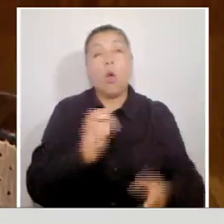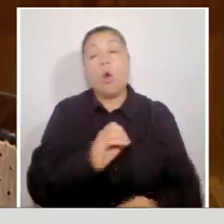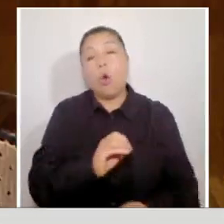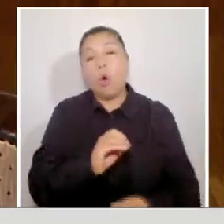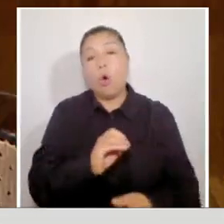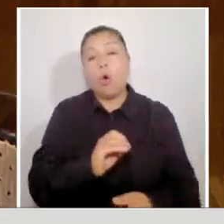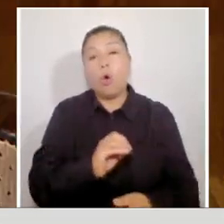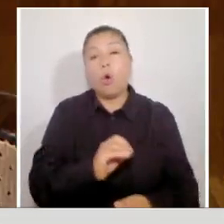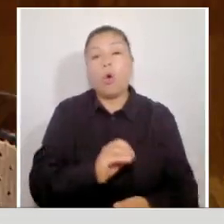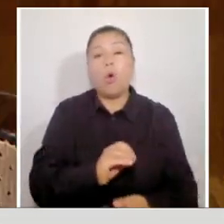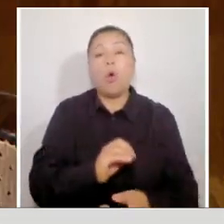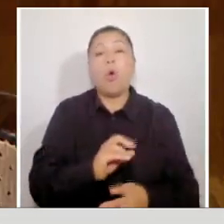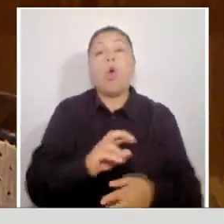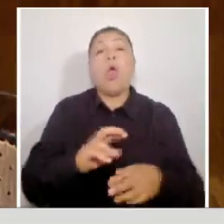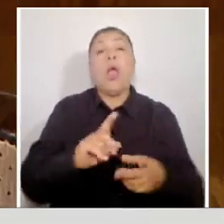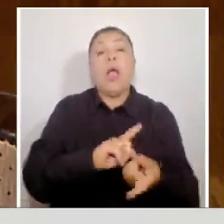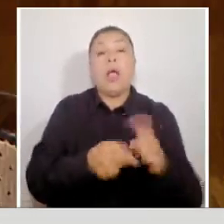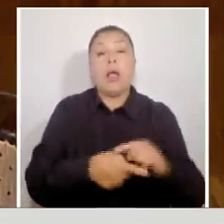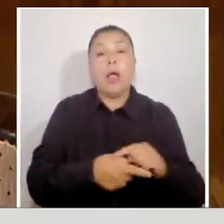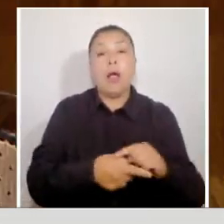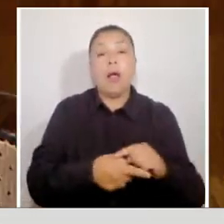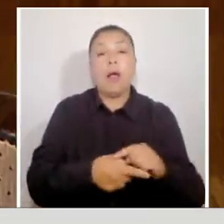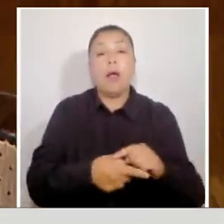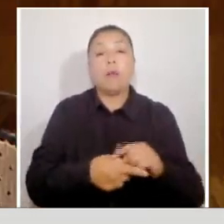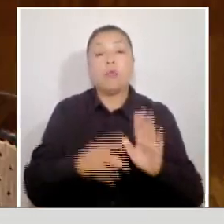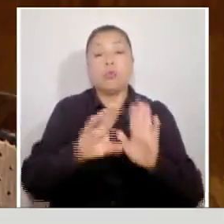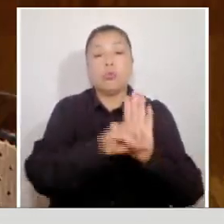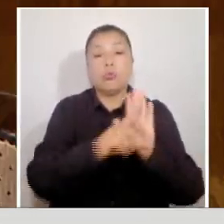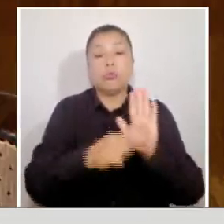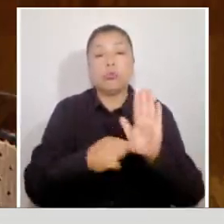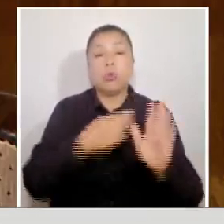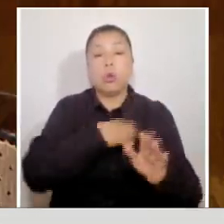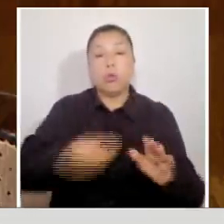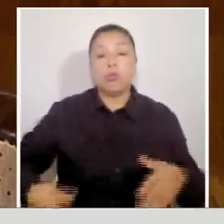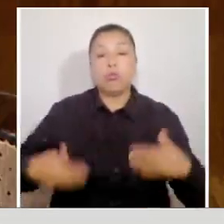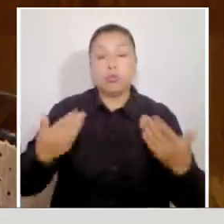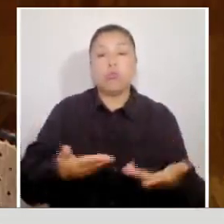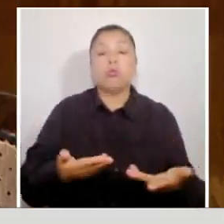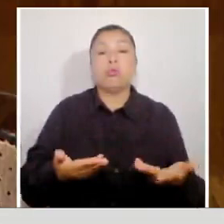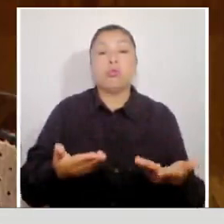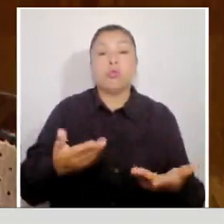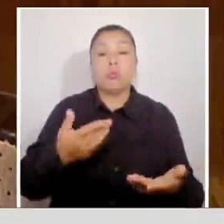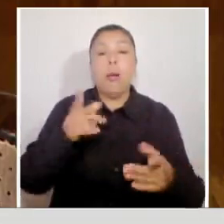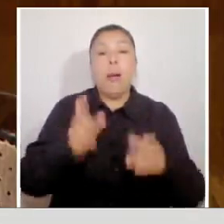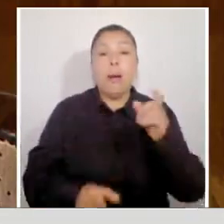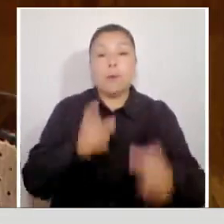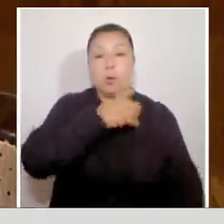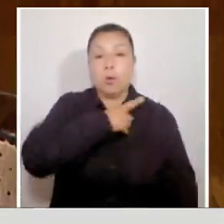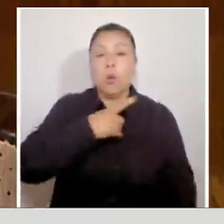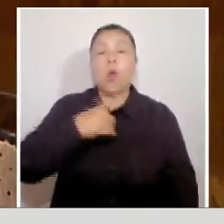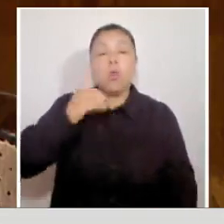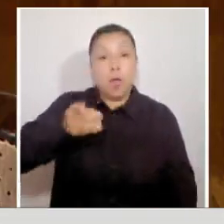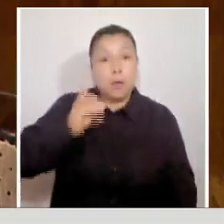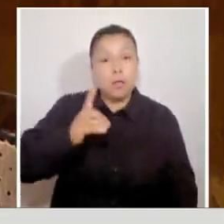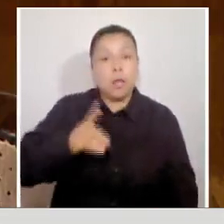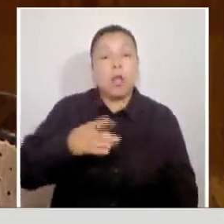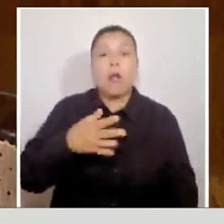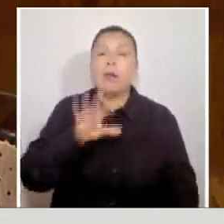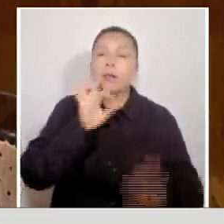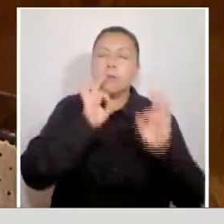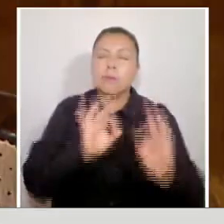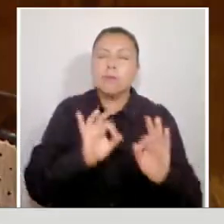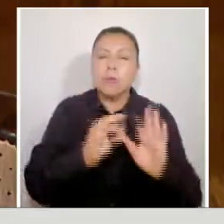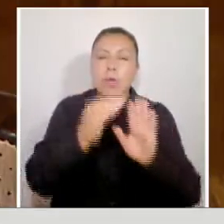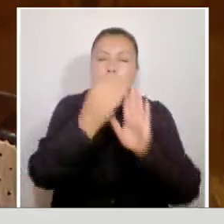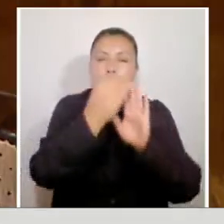de los beneficios legales que el estado confiere a personas con discapacidad como Asimismo precisar Los criterios para el